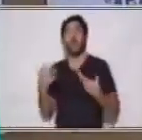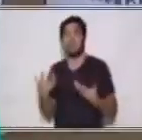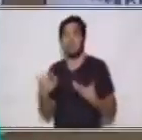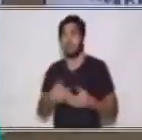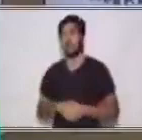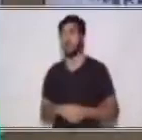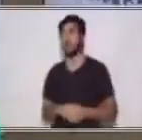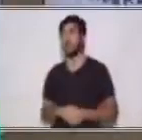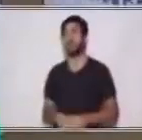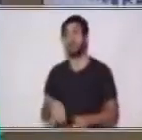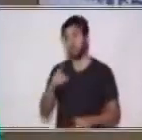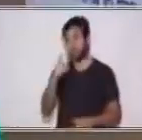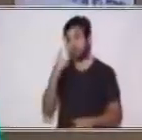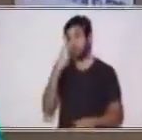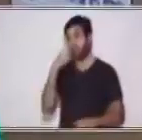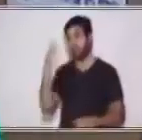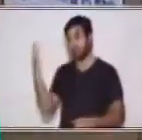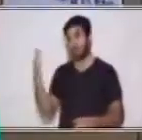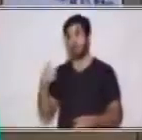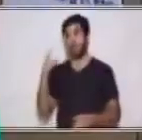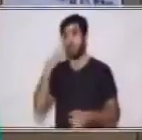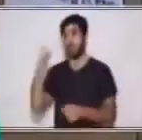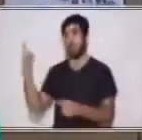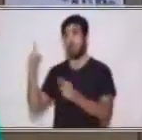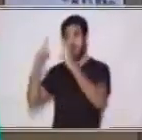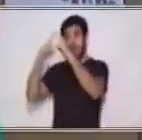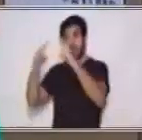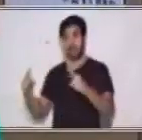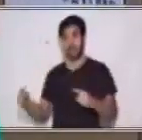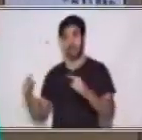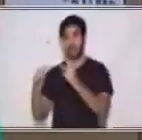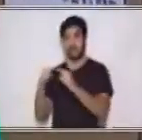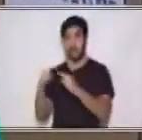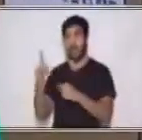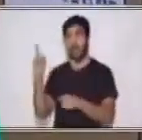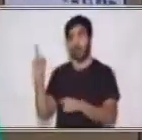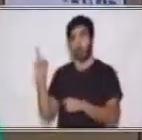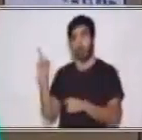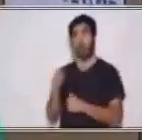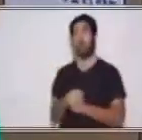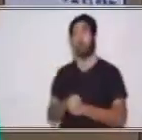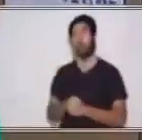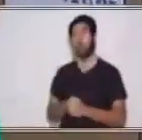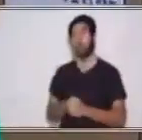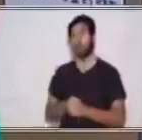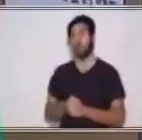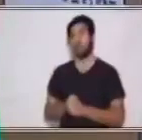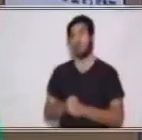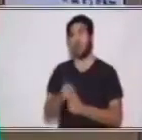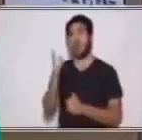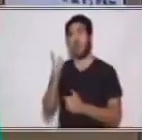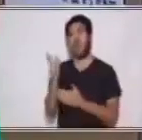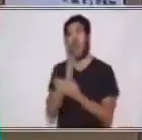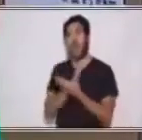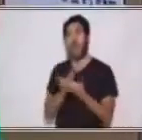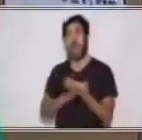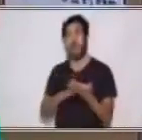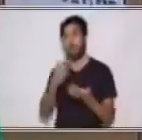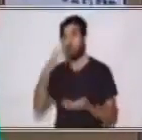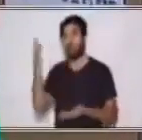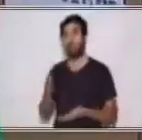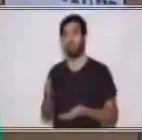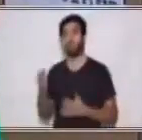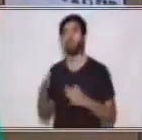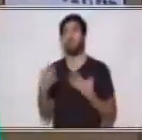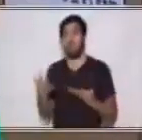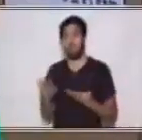creencias. Este es un triángulo. ¿Cuál es un hecho? Escribe un hecho que puedas determinar a partir del